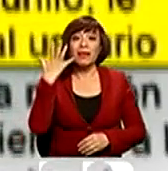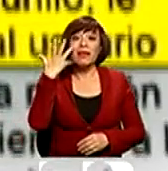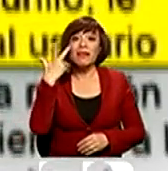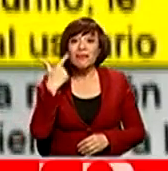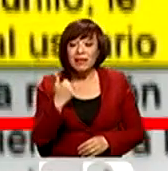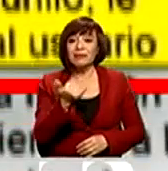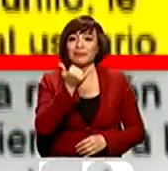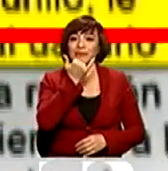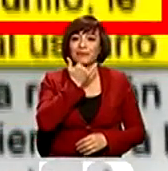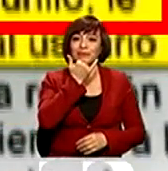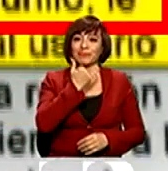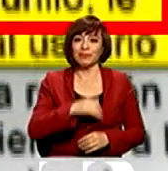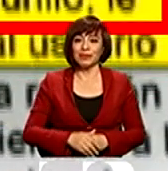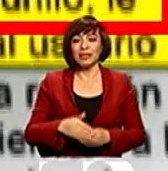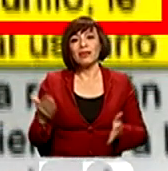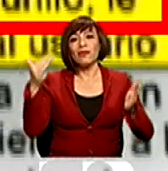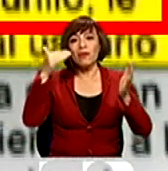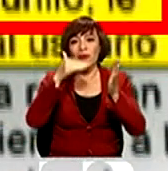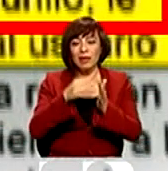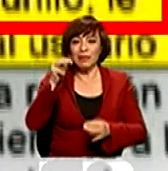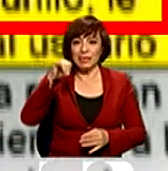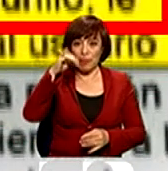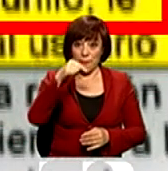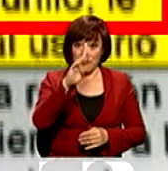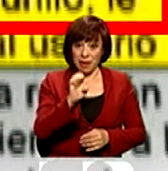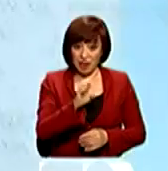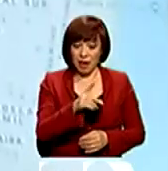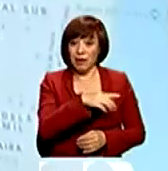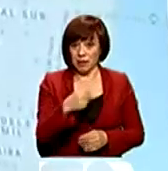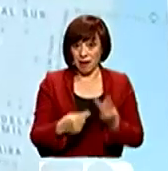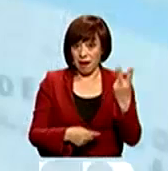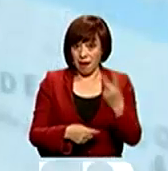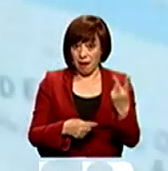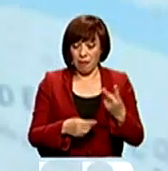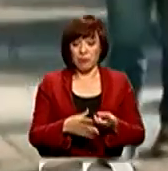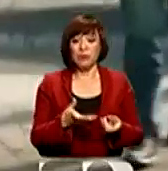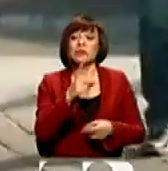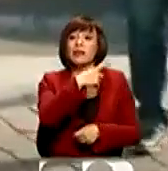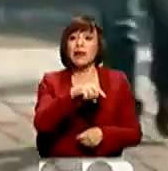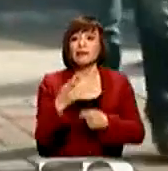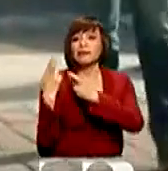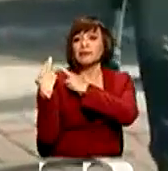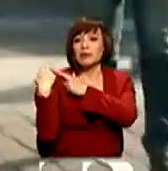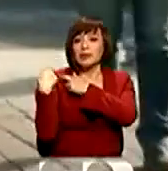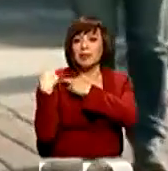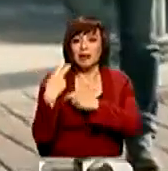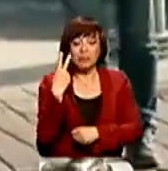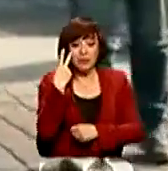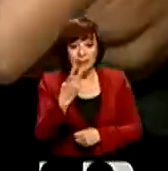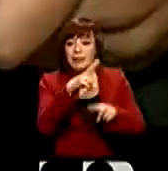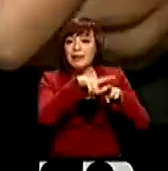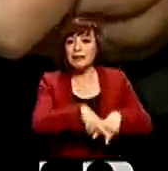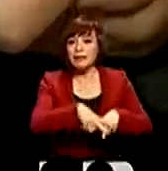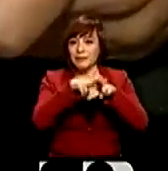equivocada. Y nuevamente, Miguel Guevara y Moisés Murillo son supuestamente quienes solventan las dificultades de Alvarado con su